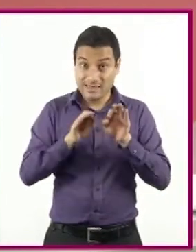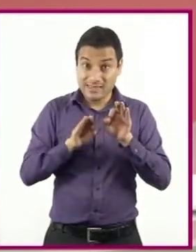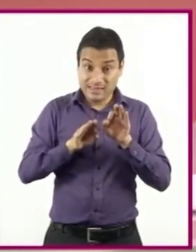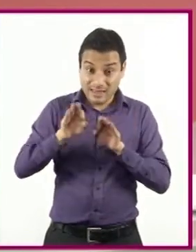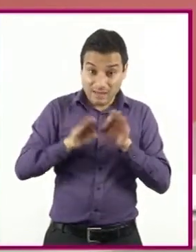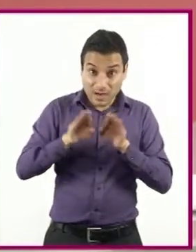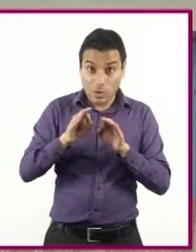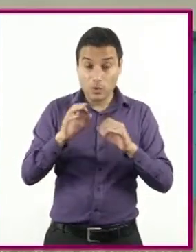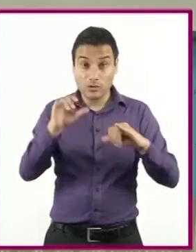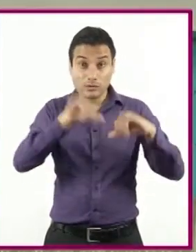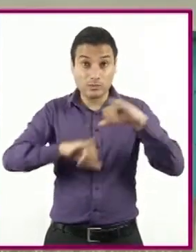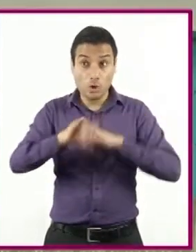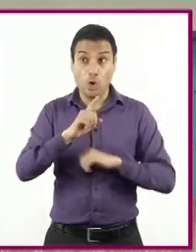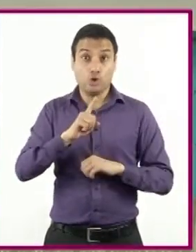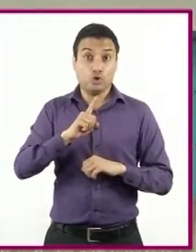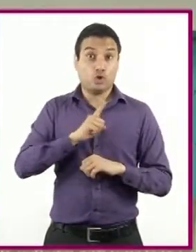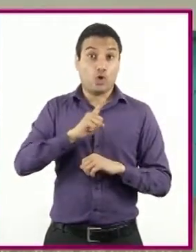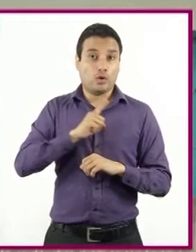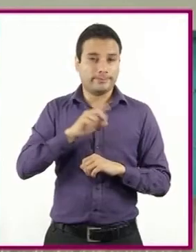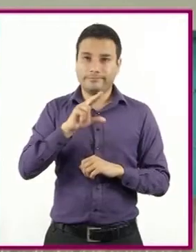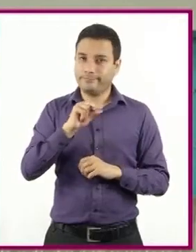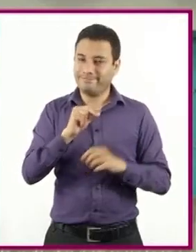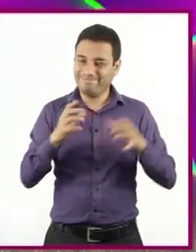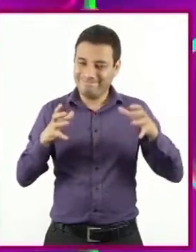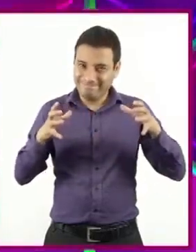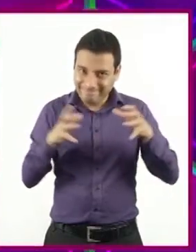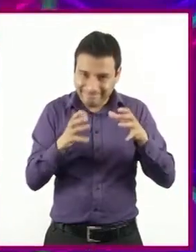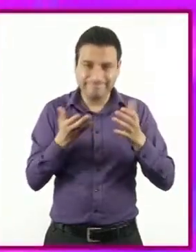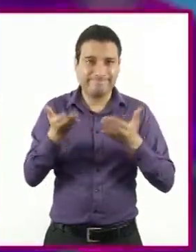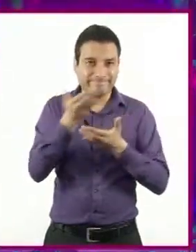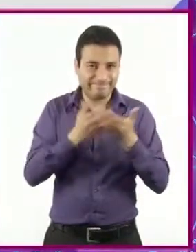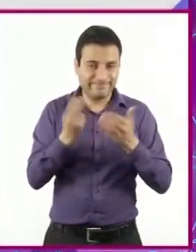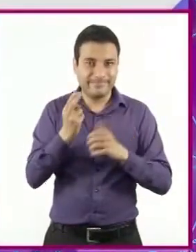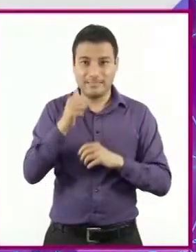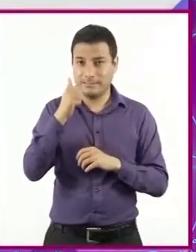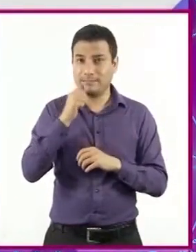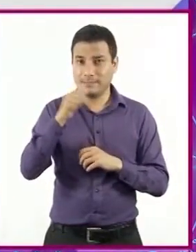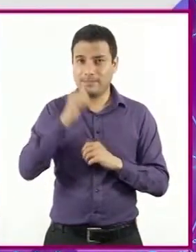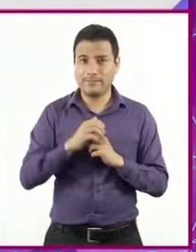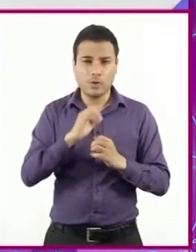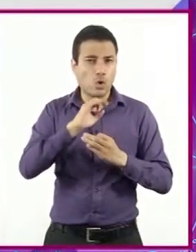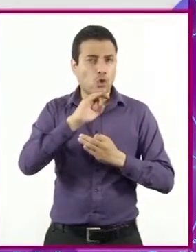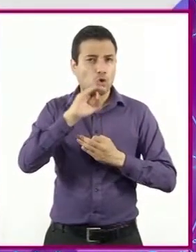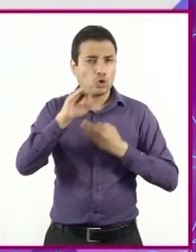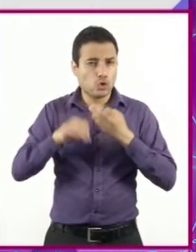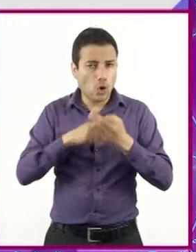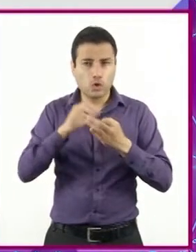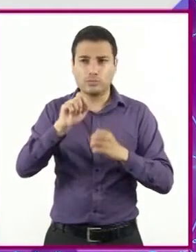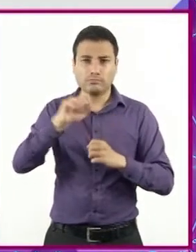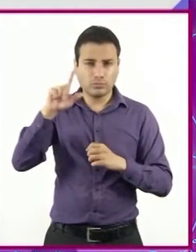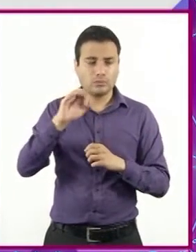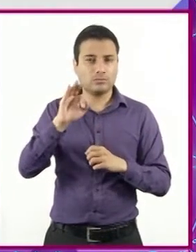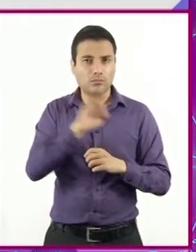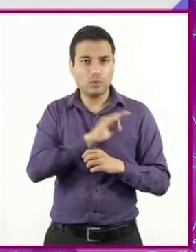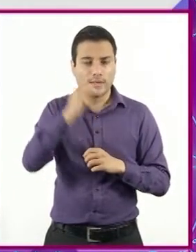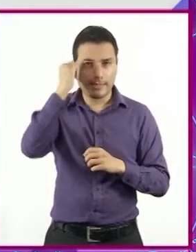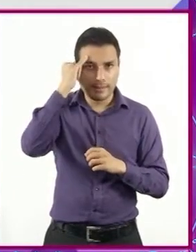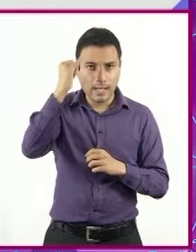forma aislada. Así es, maestra. Es un trabajo en conjunto y todos los científicos y especialistas pueden aportar